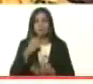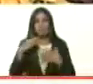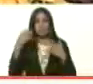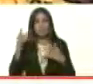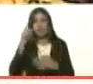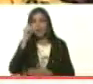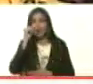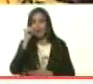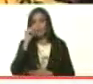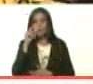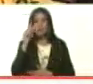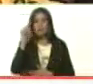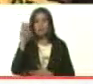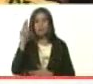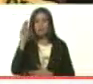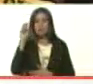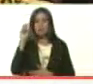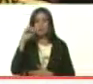León Trotsky,